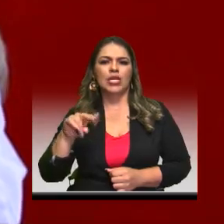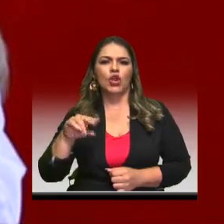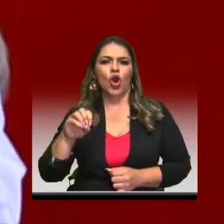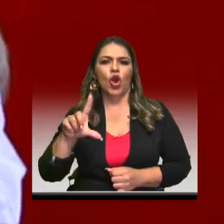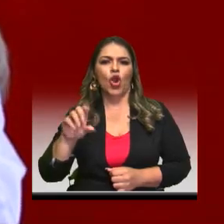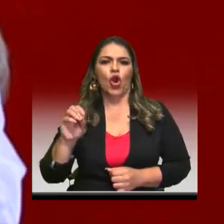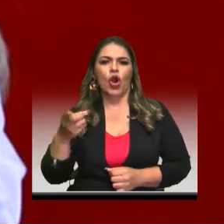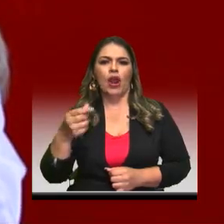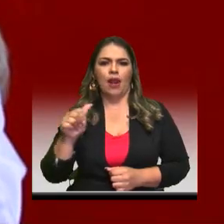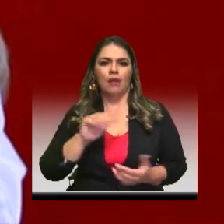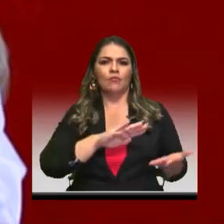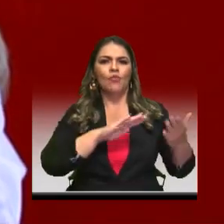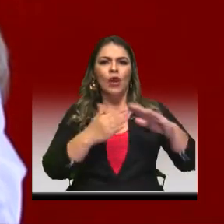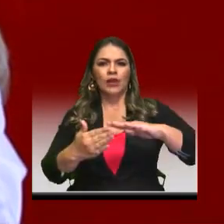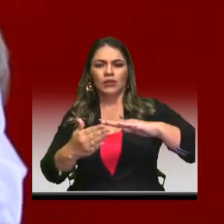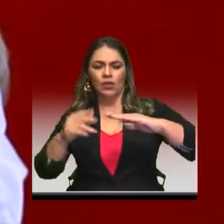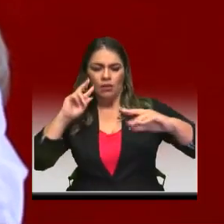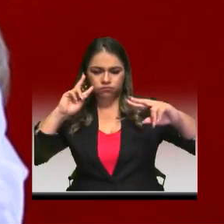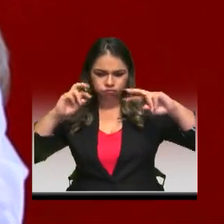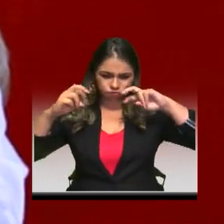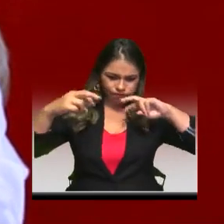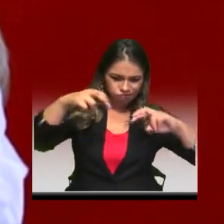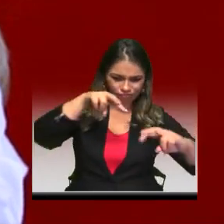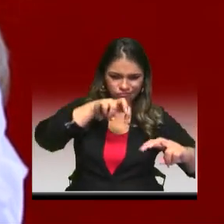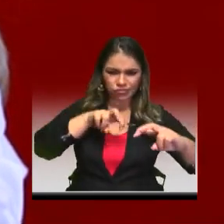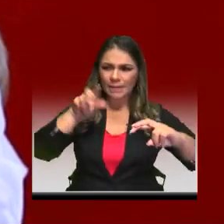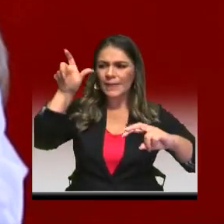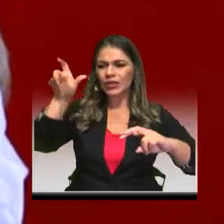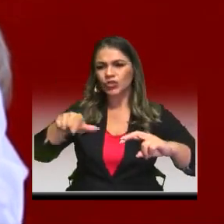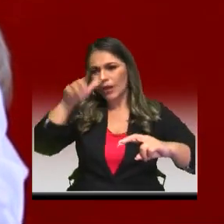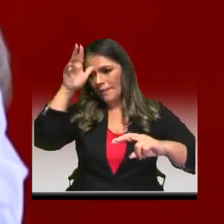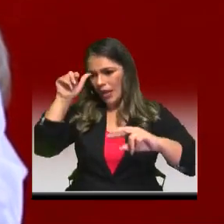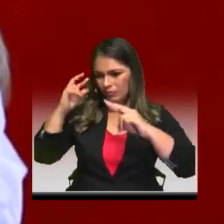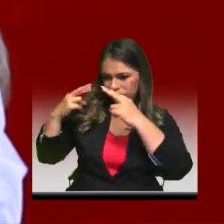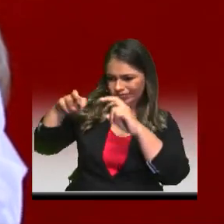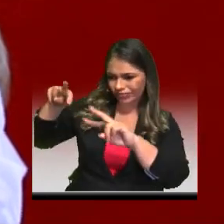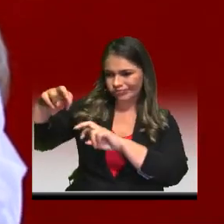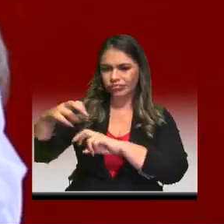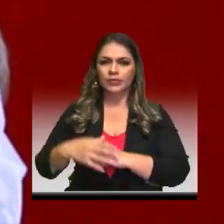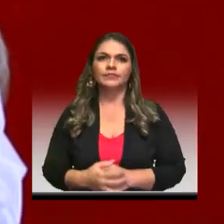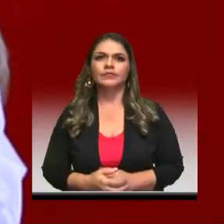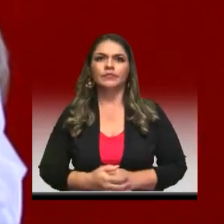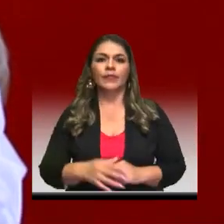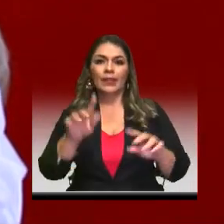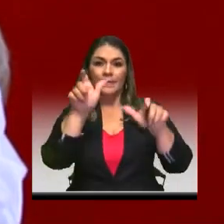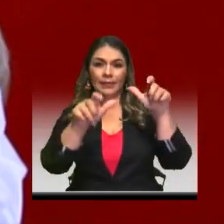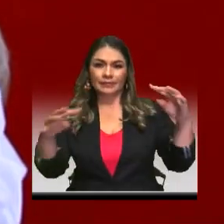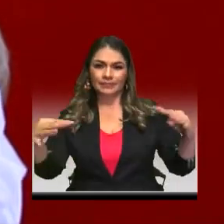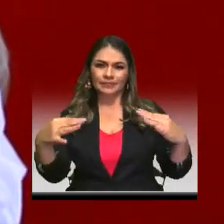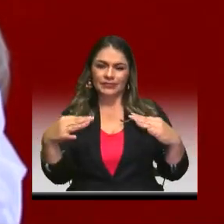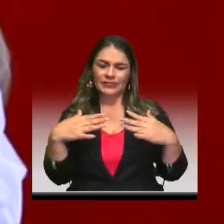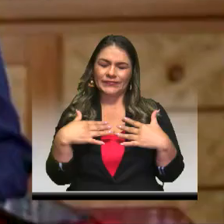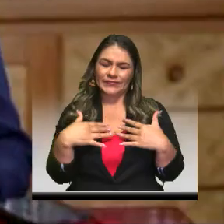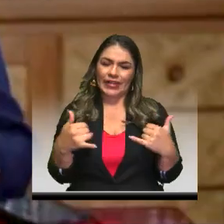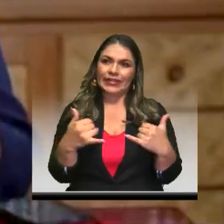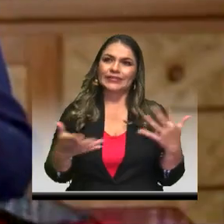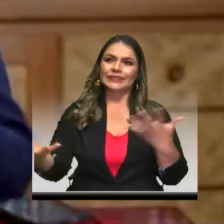haberme invitado. Yo estoy aquí con ustedes y para todo el auditorio que nos ve, encantada de compartir este ratito con